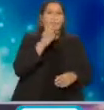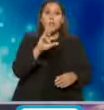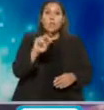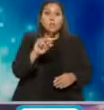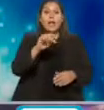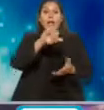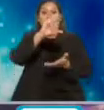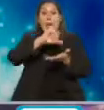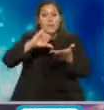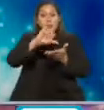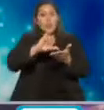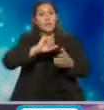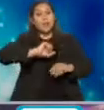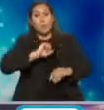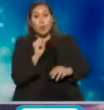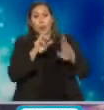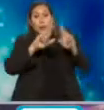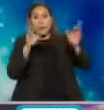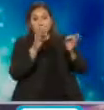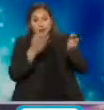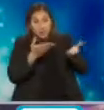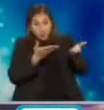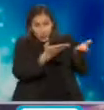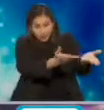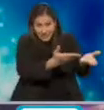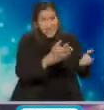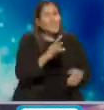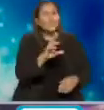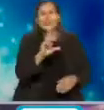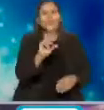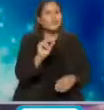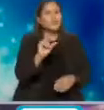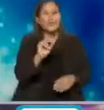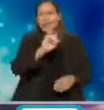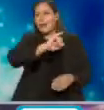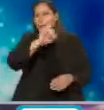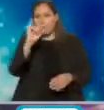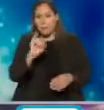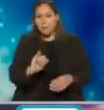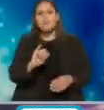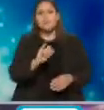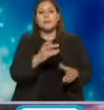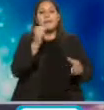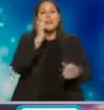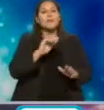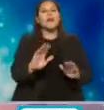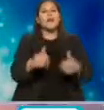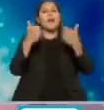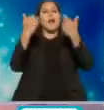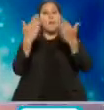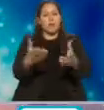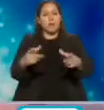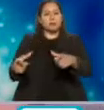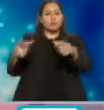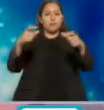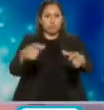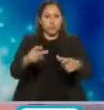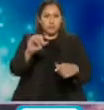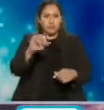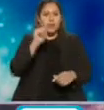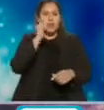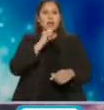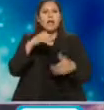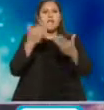el aceite. Ojo, el aceite no se refrigera, se deja a temperatura ambiente. Muy bien. Otro punto. Es